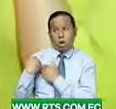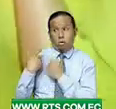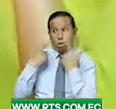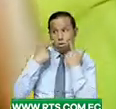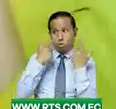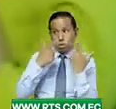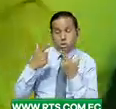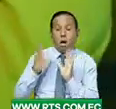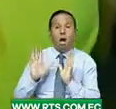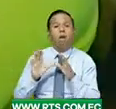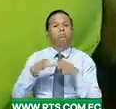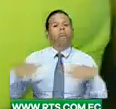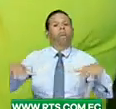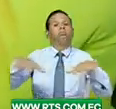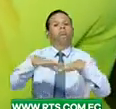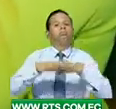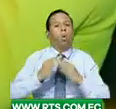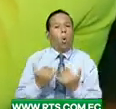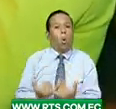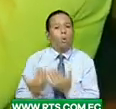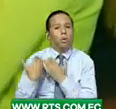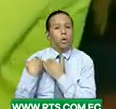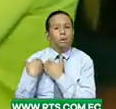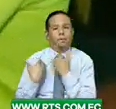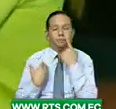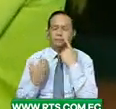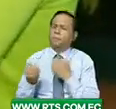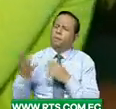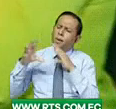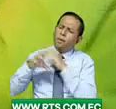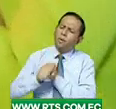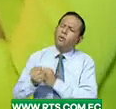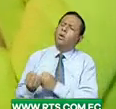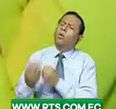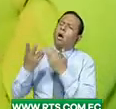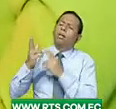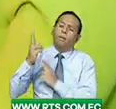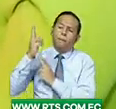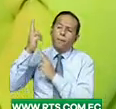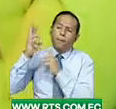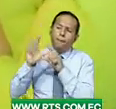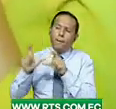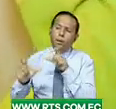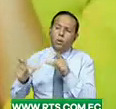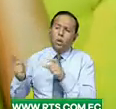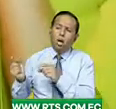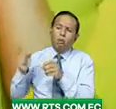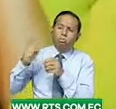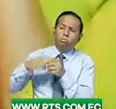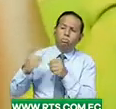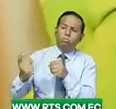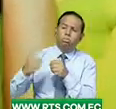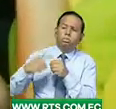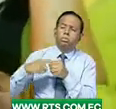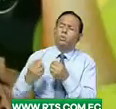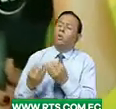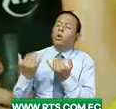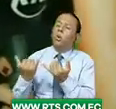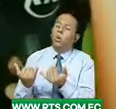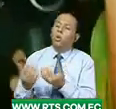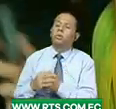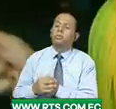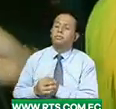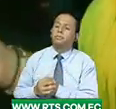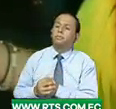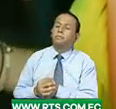la seguridad de los ciudadanos hoy. Buenas noches. ¿Cuántos elementos del ejército dispuestos para ejecutar el operativo dentro